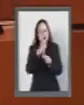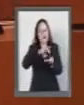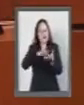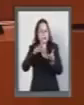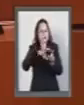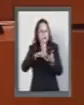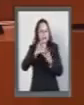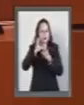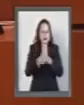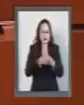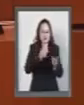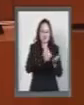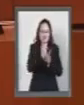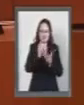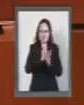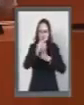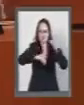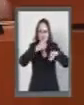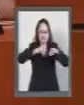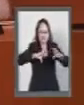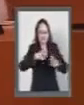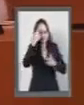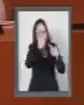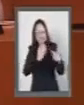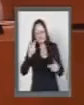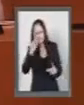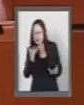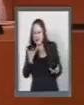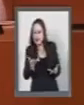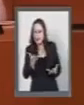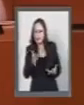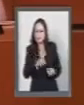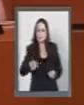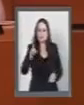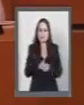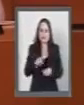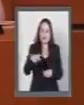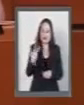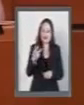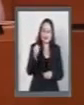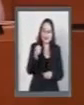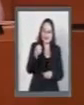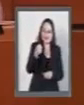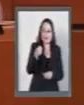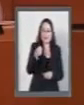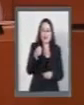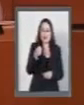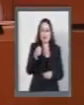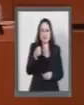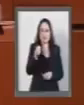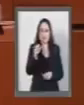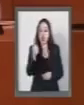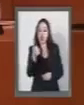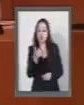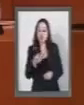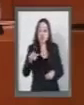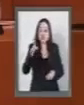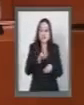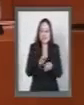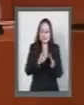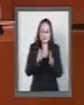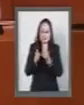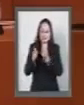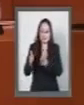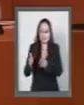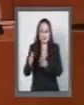lectura. Las comisiones, exudamente, las analizaron. Y el día 13 de septiembre, 11 días hábiles después,